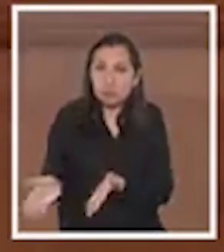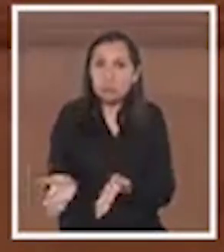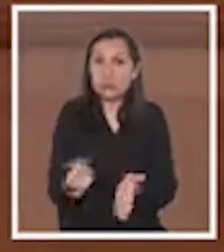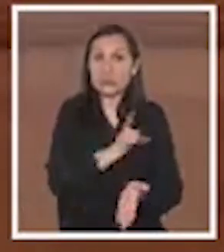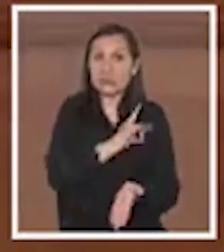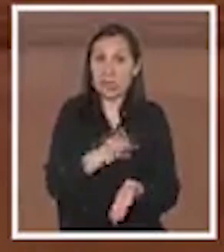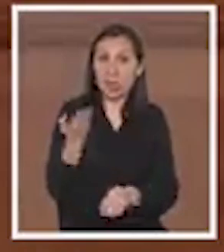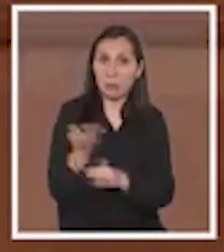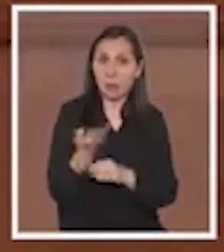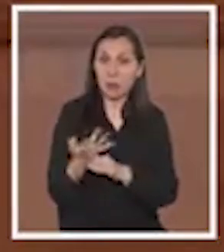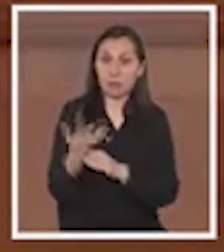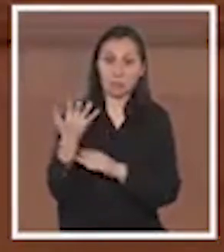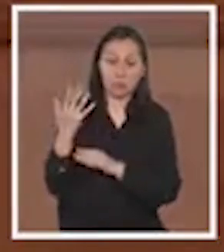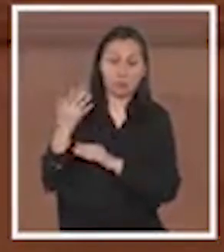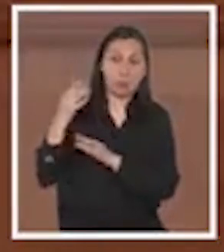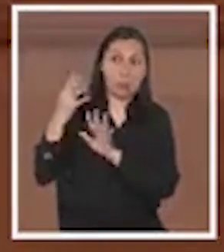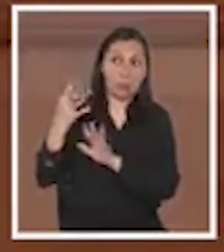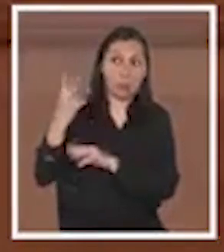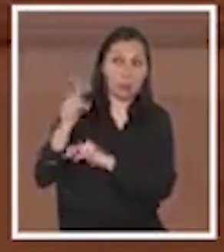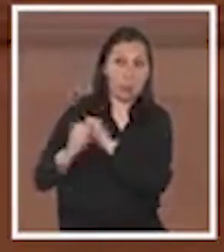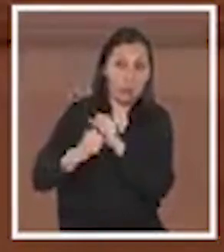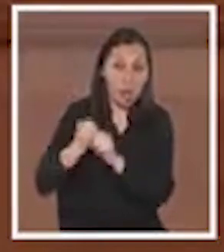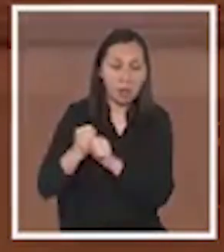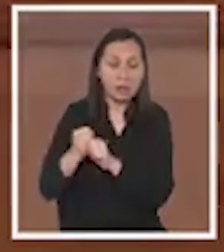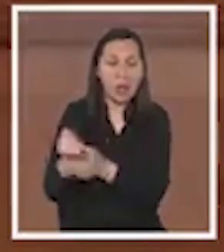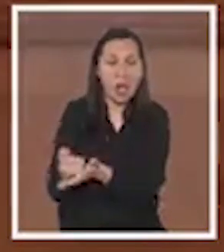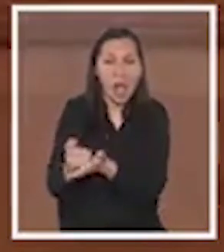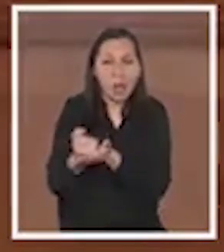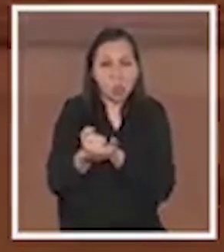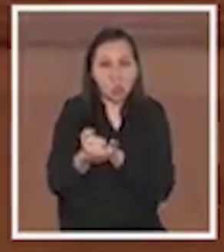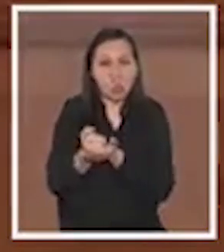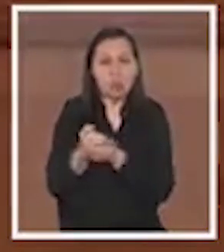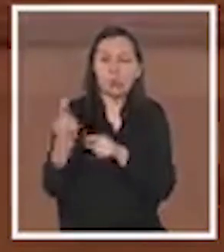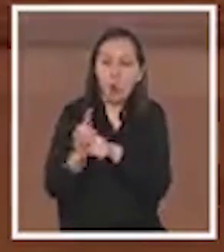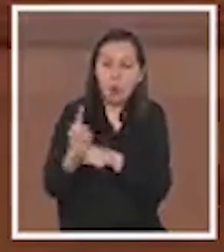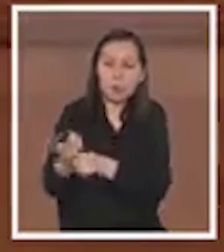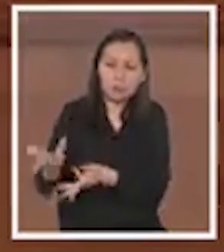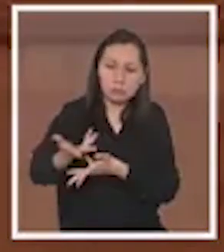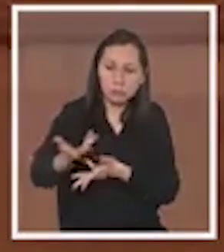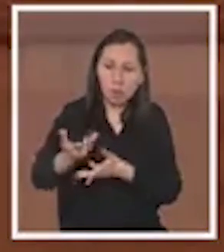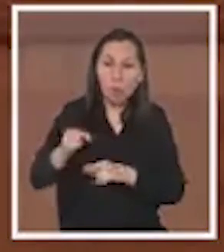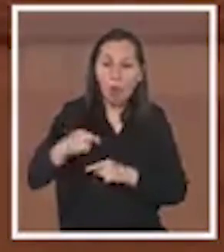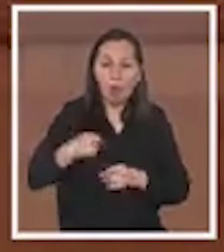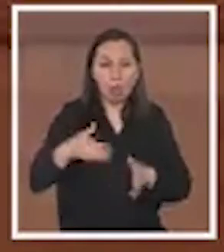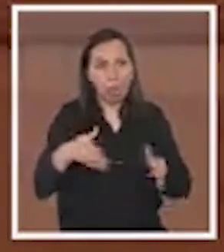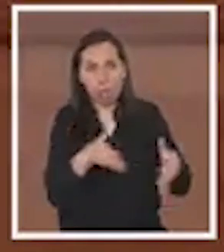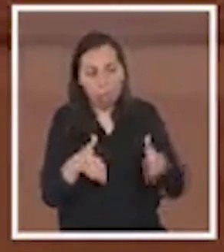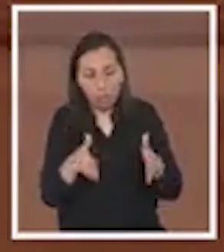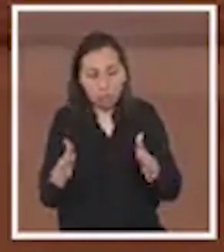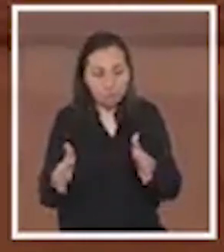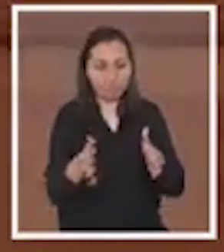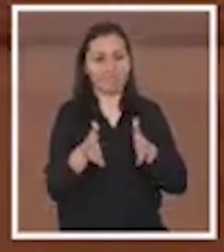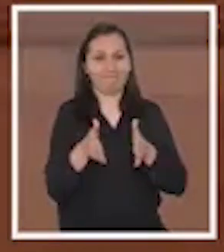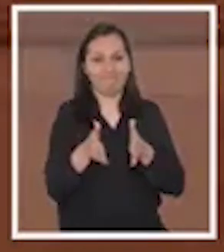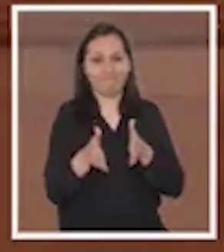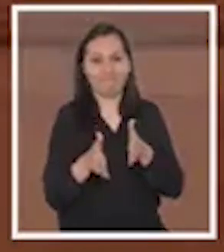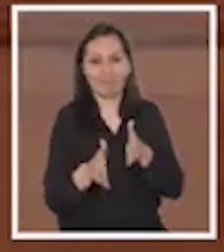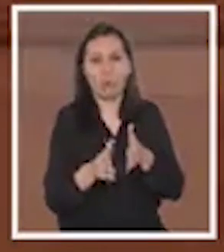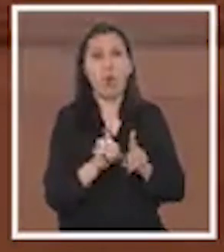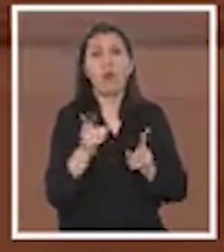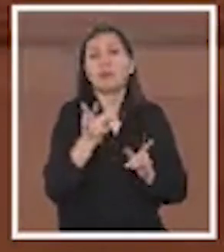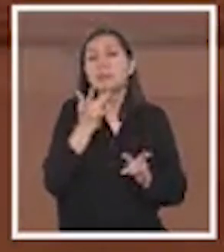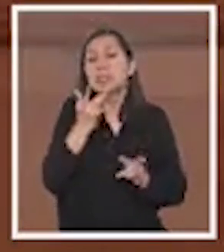de Chile durante las últimas décadas, nos ayuda, esa conversación nos ayuda a calibrar de mejor manera. Insisto, no es un mero